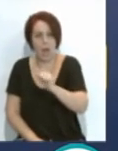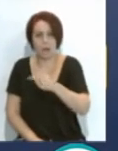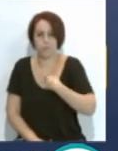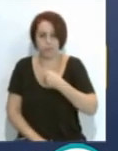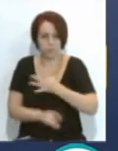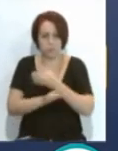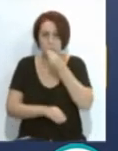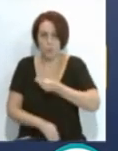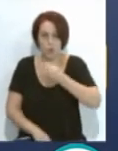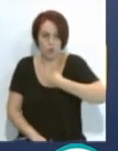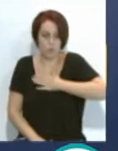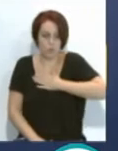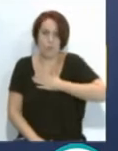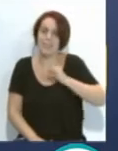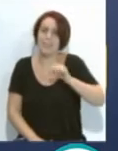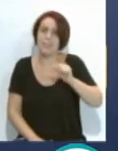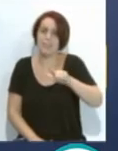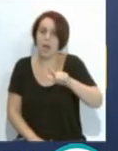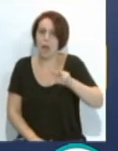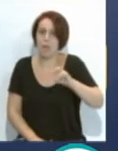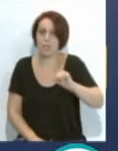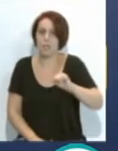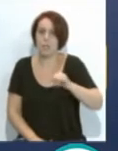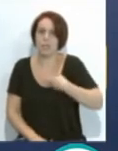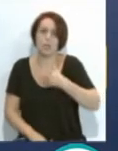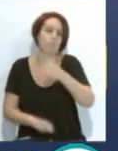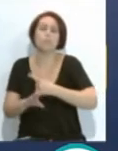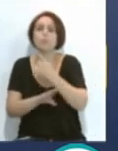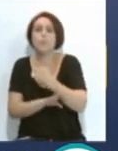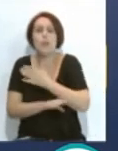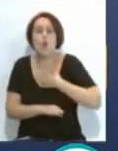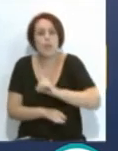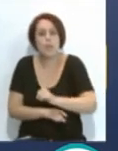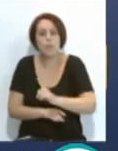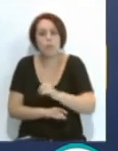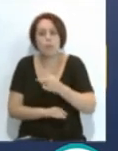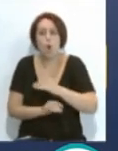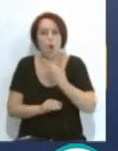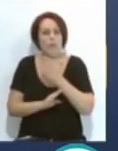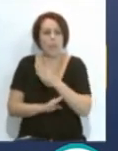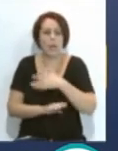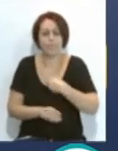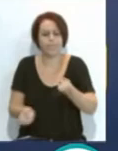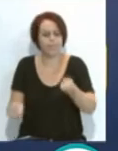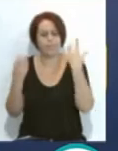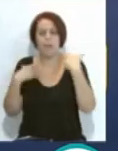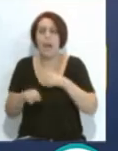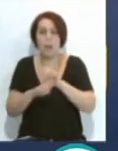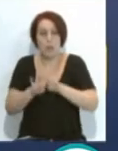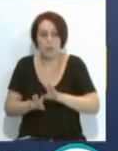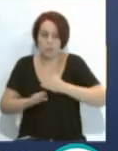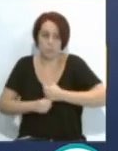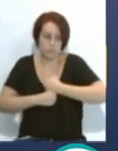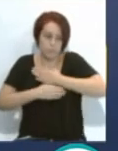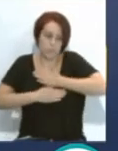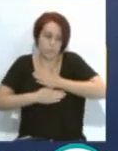Sánchez, que lo ha querido un equipo de primera división y ni escuchamos la oferta. Yo me quedo con Iza Carcelén, que es del Puerto